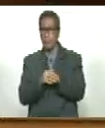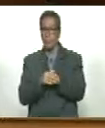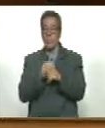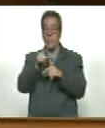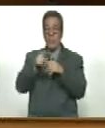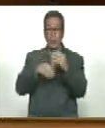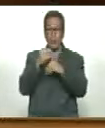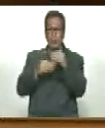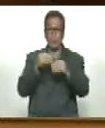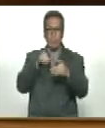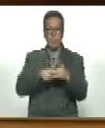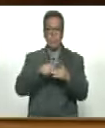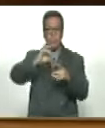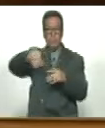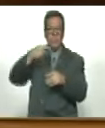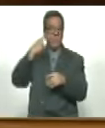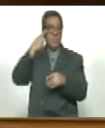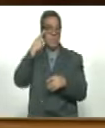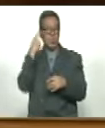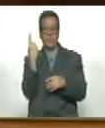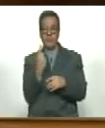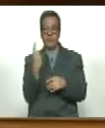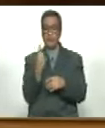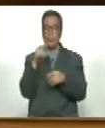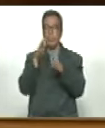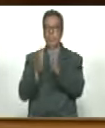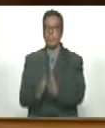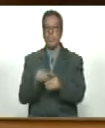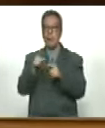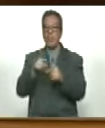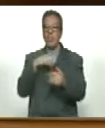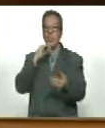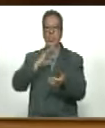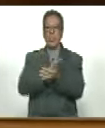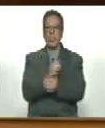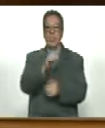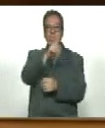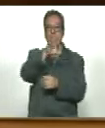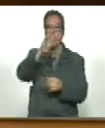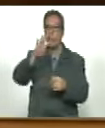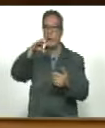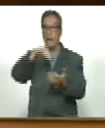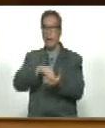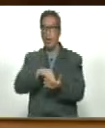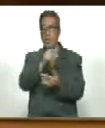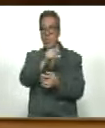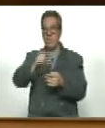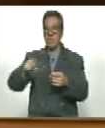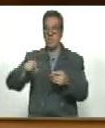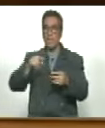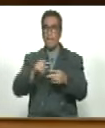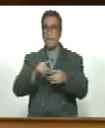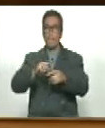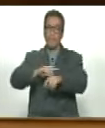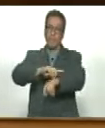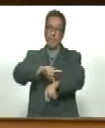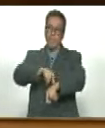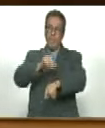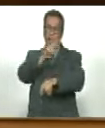habían cometido el delito de ser japoneses. Y fueron exterminados 140.000 personas en menos de 24